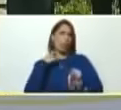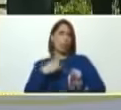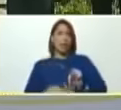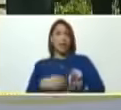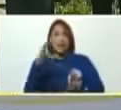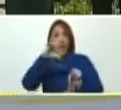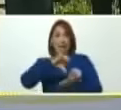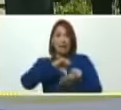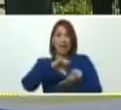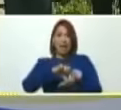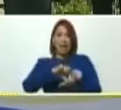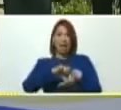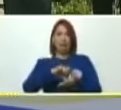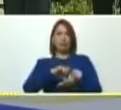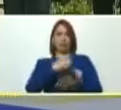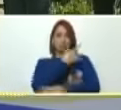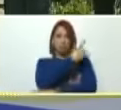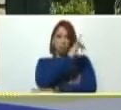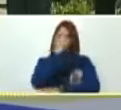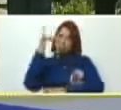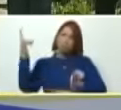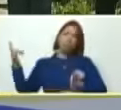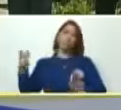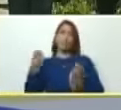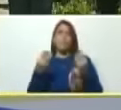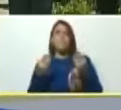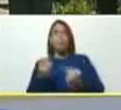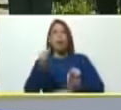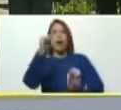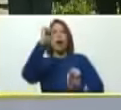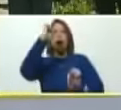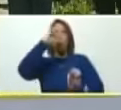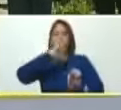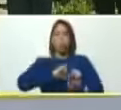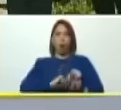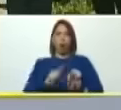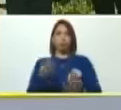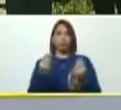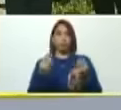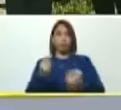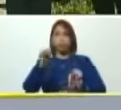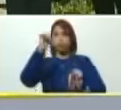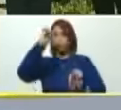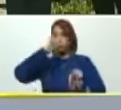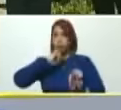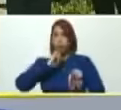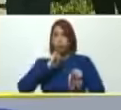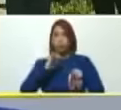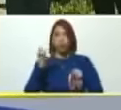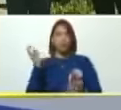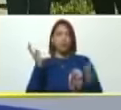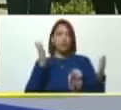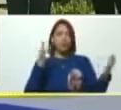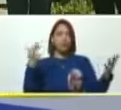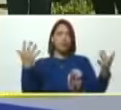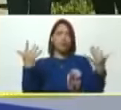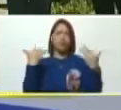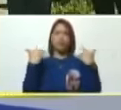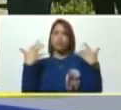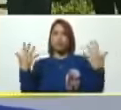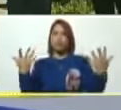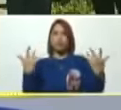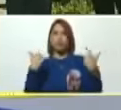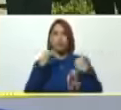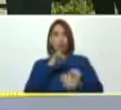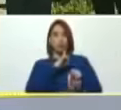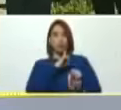ciudad fresca, con mucha agua, muy fresca. La